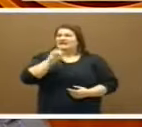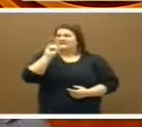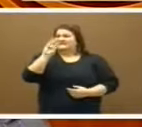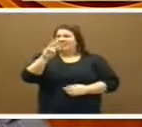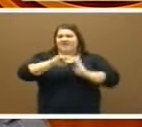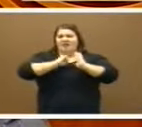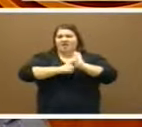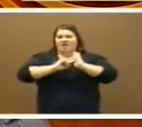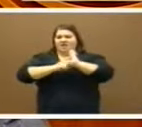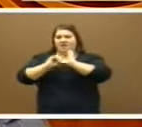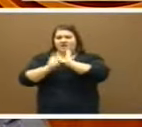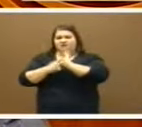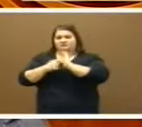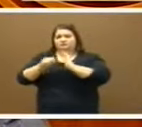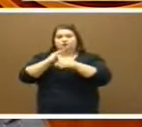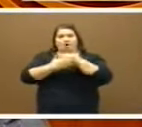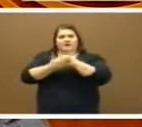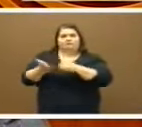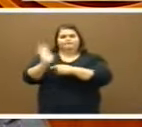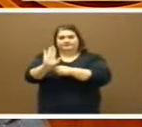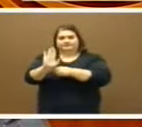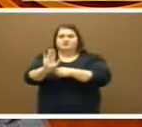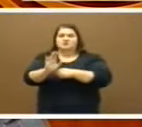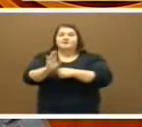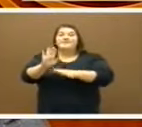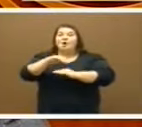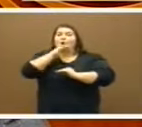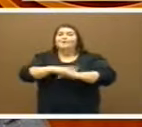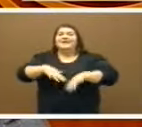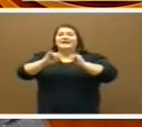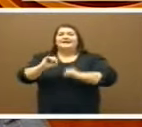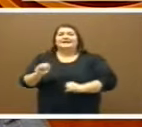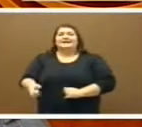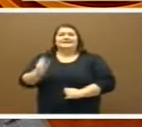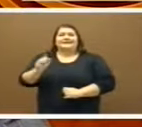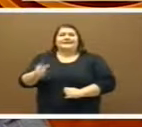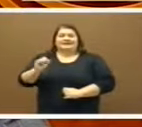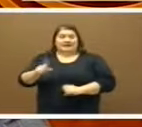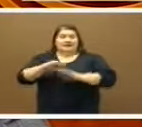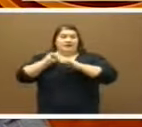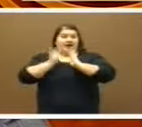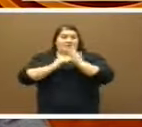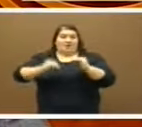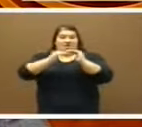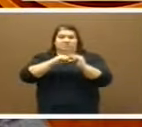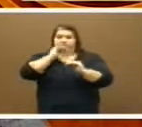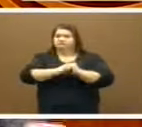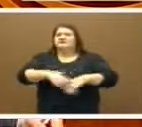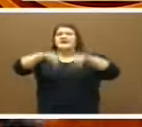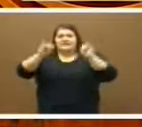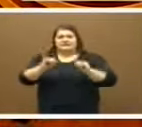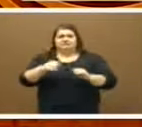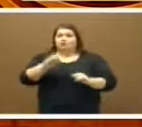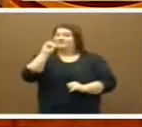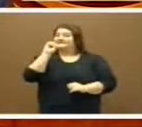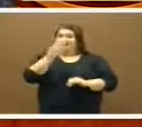leyes que ha presentado este Gobierno, incumpliendo sistemáticamente la ley de igualdad, después de trece enmiendas que ha